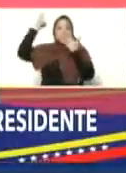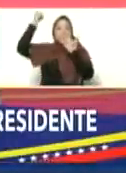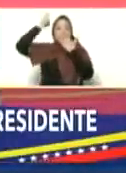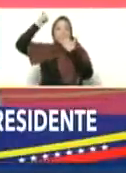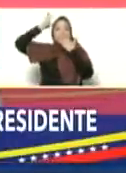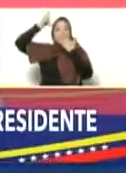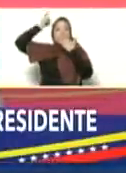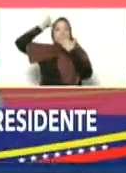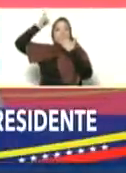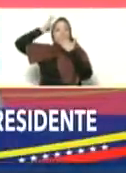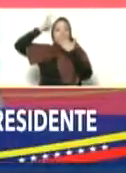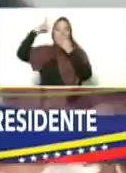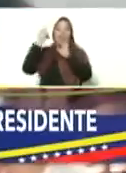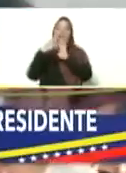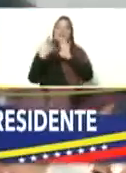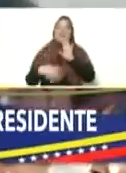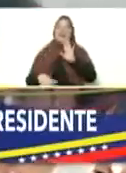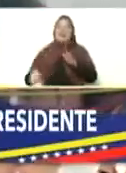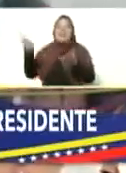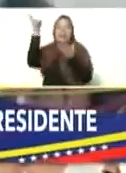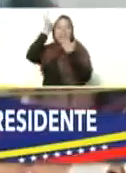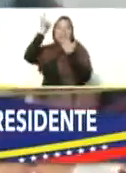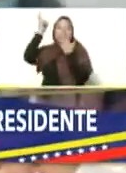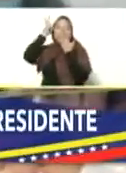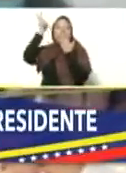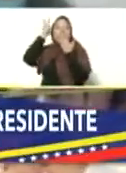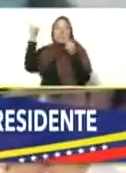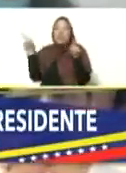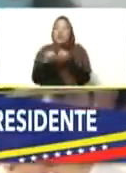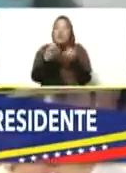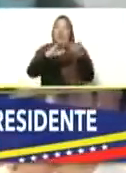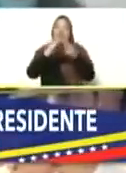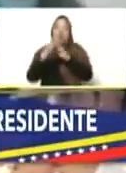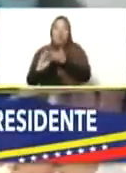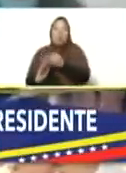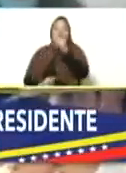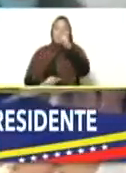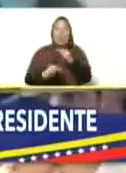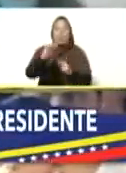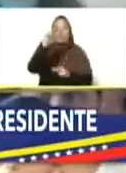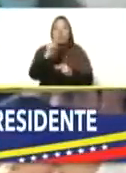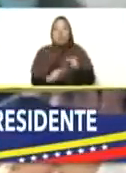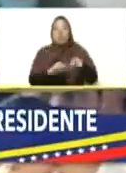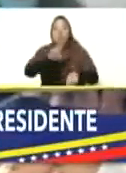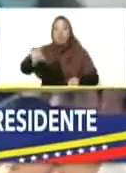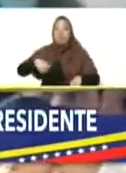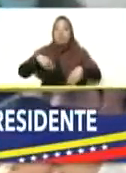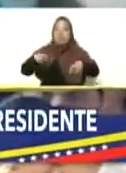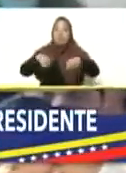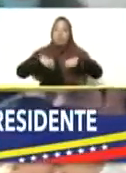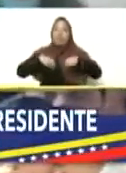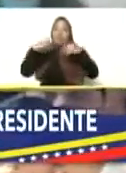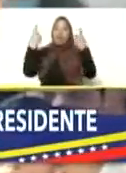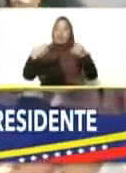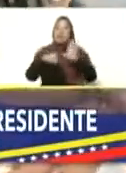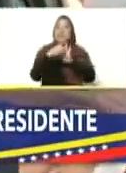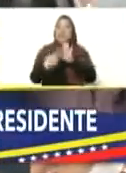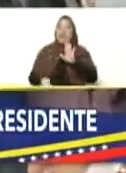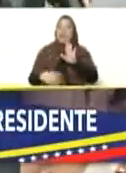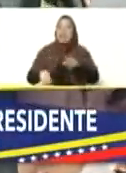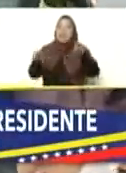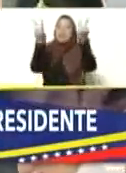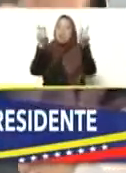se llama el derecho a la vida en comunidad a construir en comunidad y eso lo reconoce como un derecho nuevo que además es un derecho